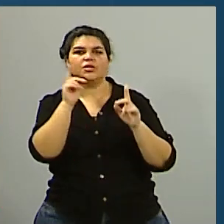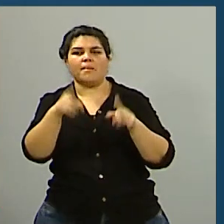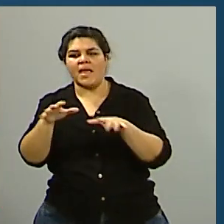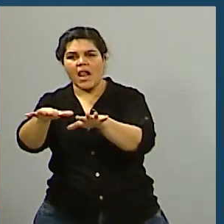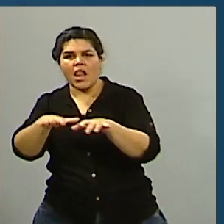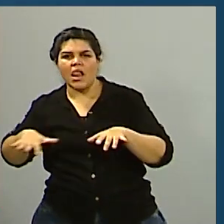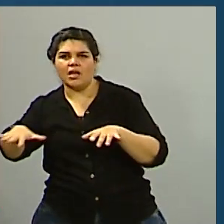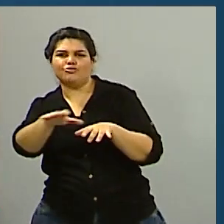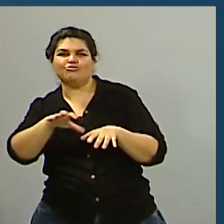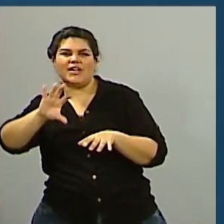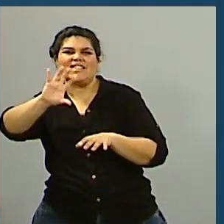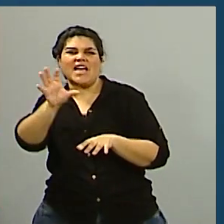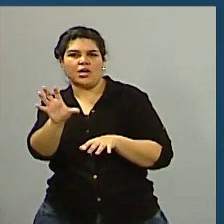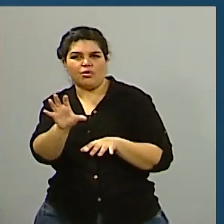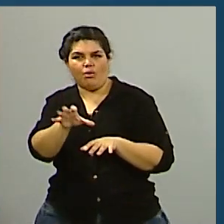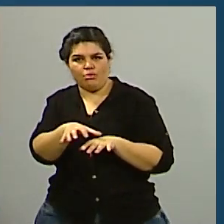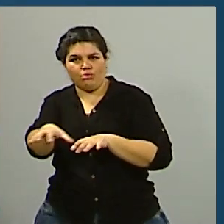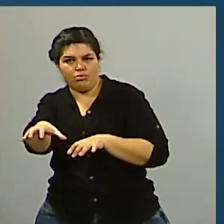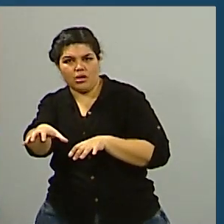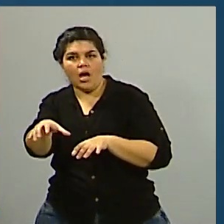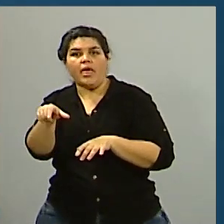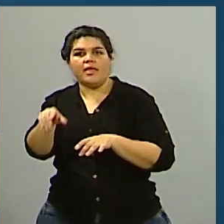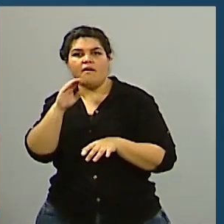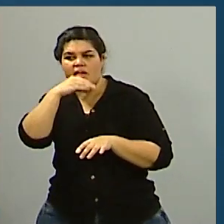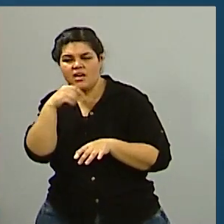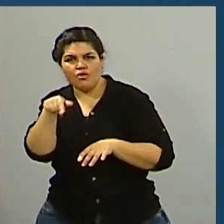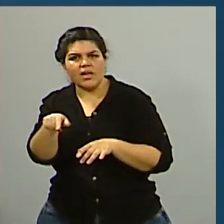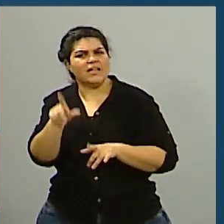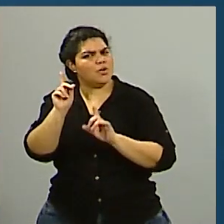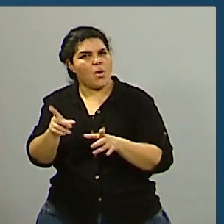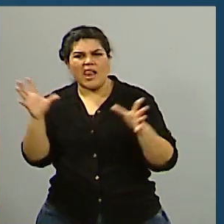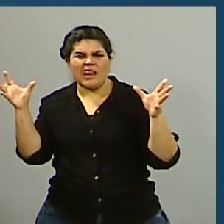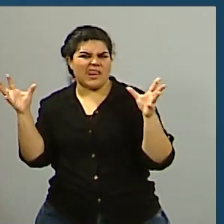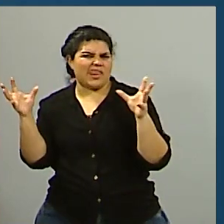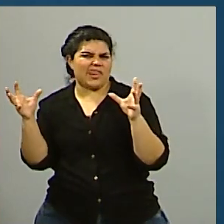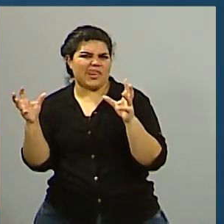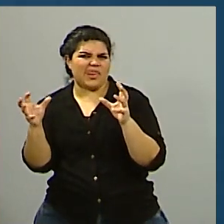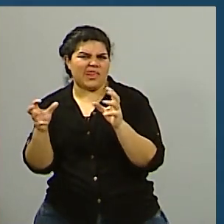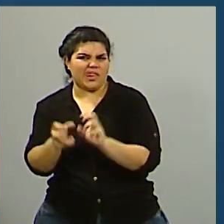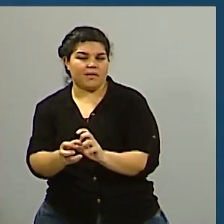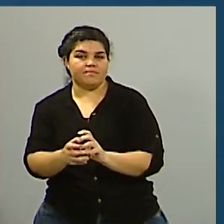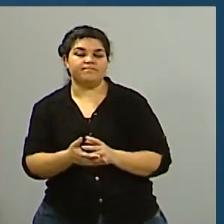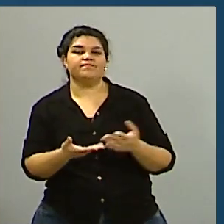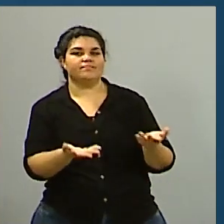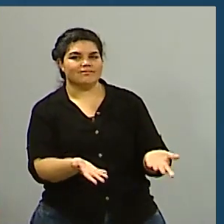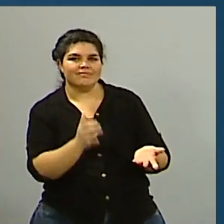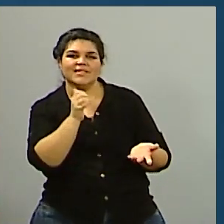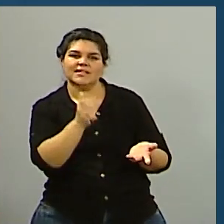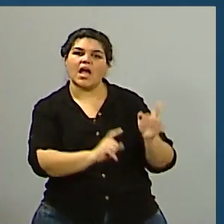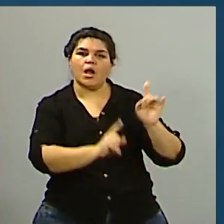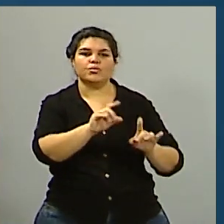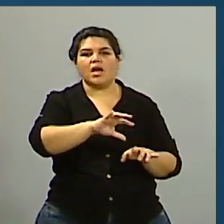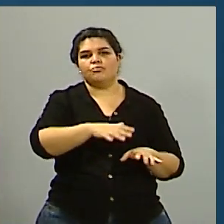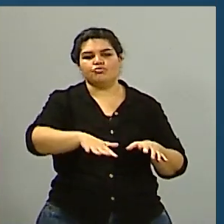vienen a cuentagotas en comparación. Sí, hay zonas con distintas realidades, pero todas tienen algún tipo de